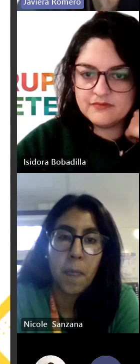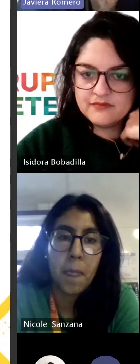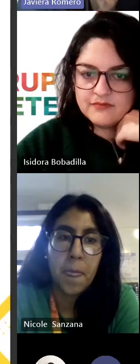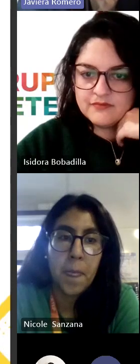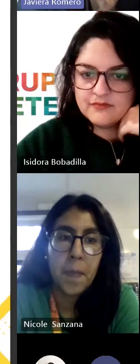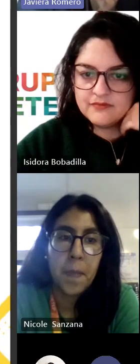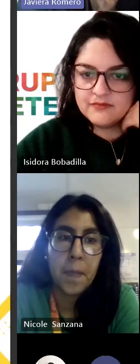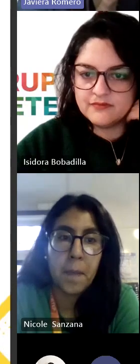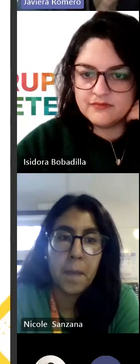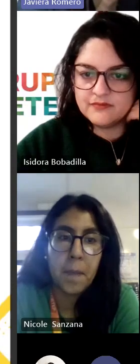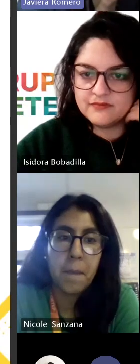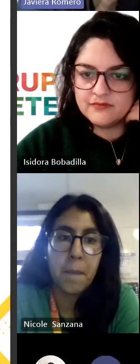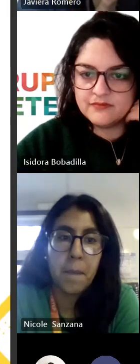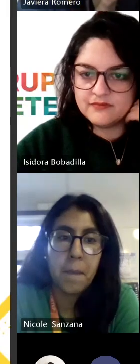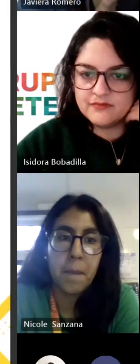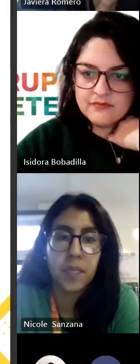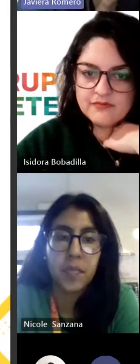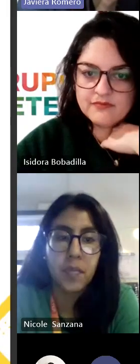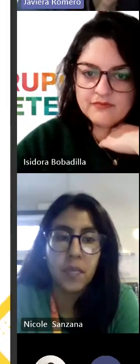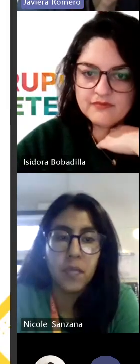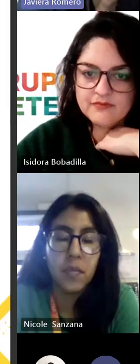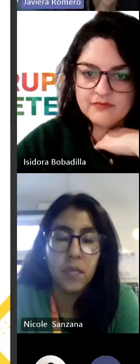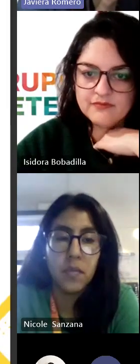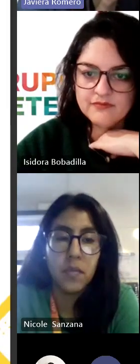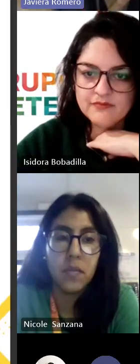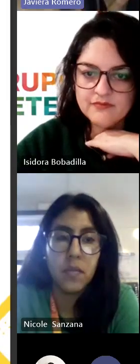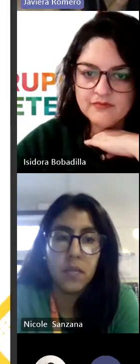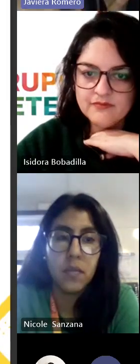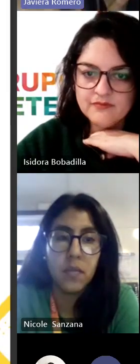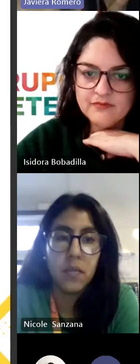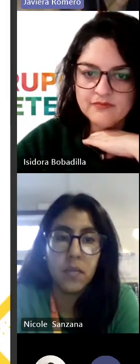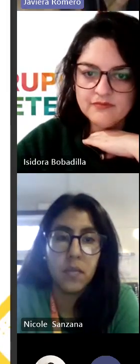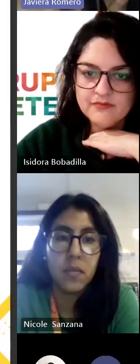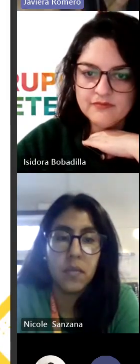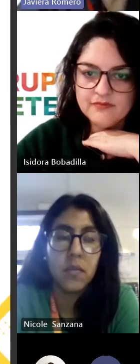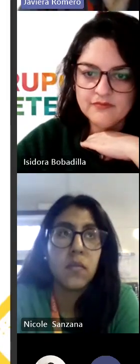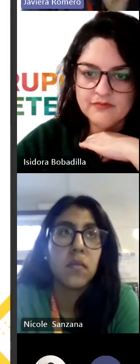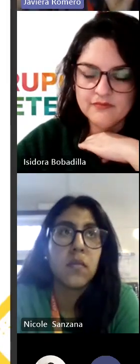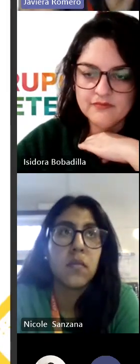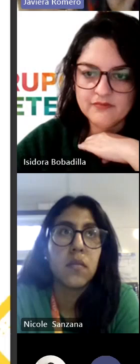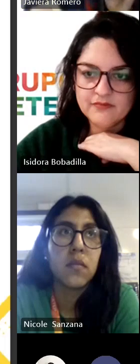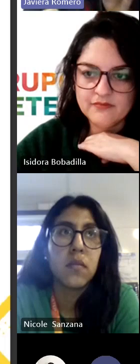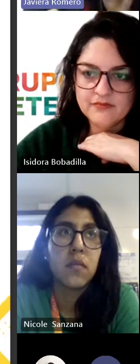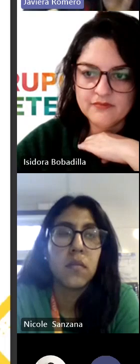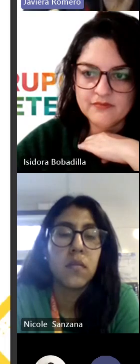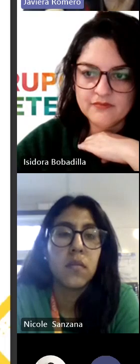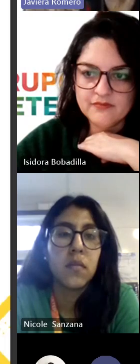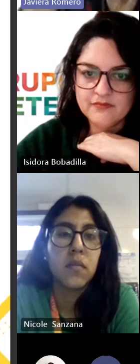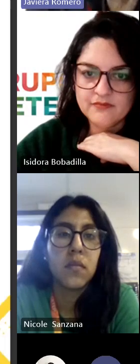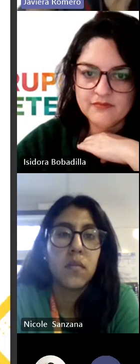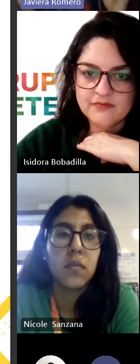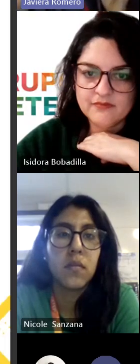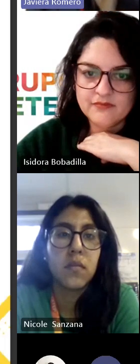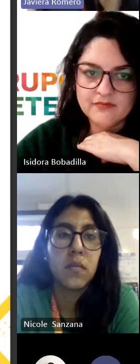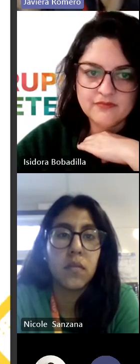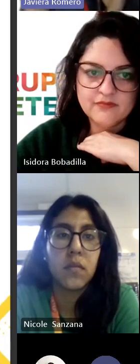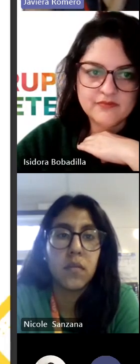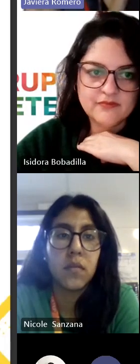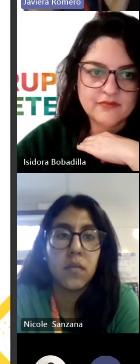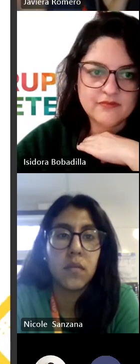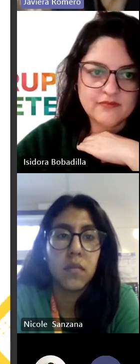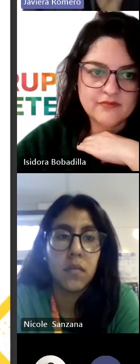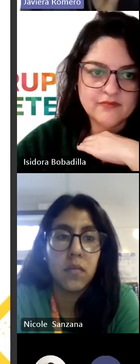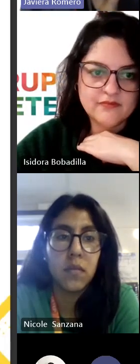la conducta suicida. Y los dividimos en tres: ambientales, familiares e